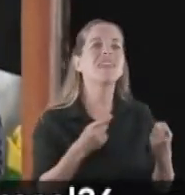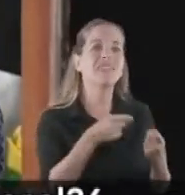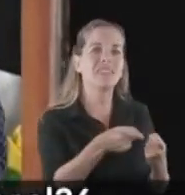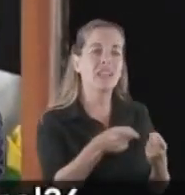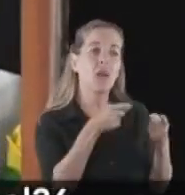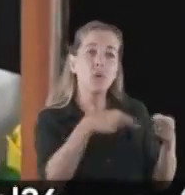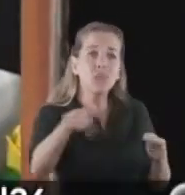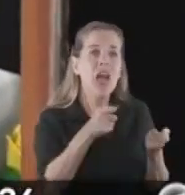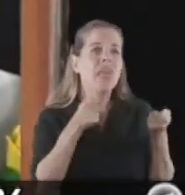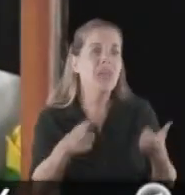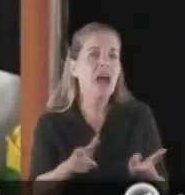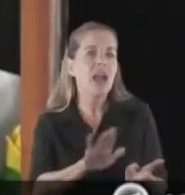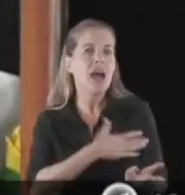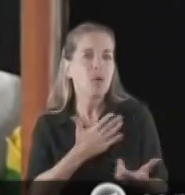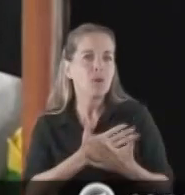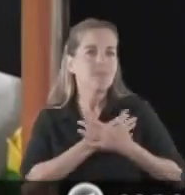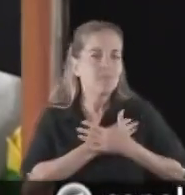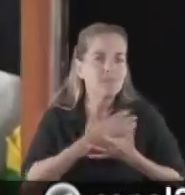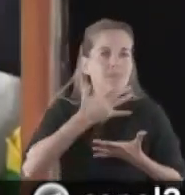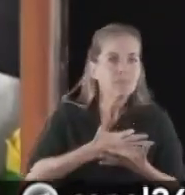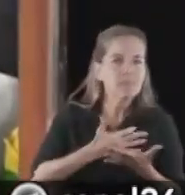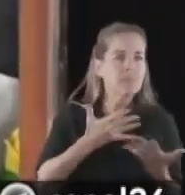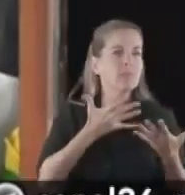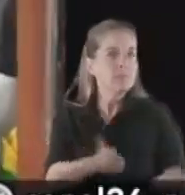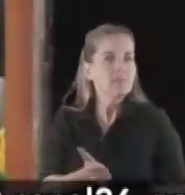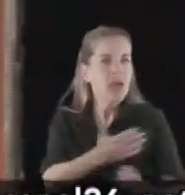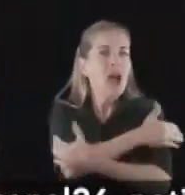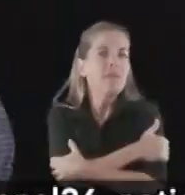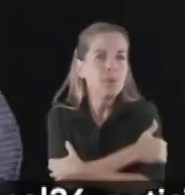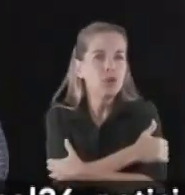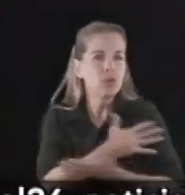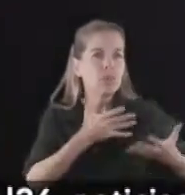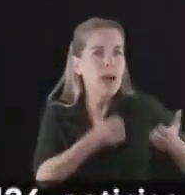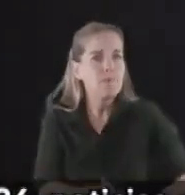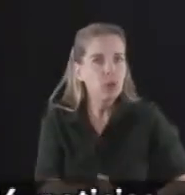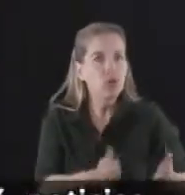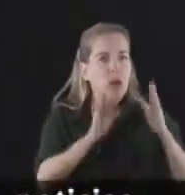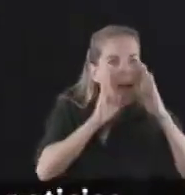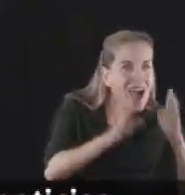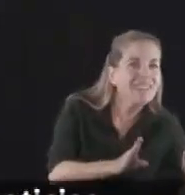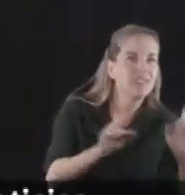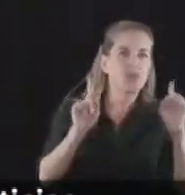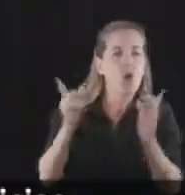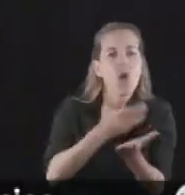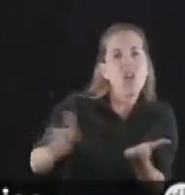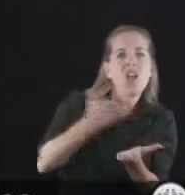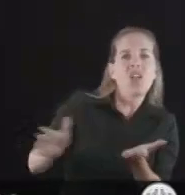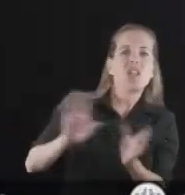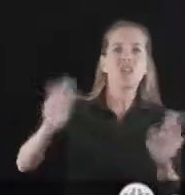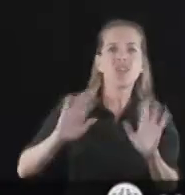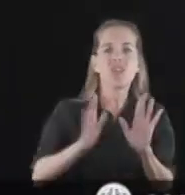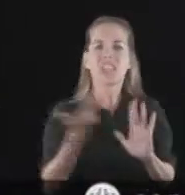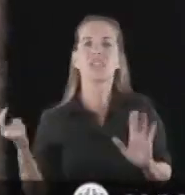Solidaridad, amor, afecto, cariño, comprensión, alguien que los abrace, alguien que no los expulse, alguien que no los haga, los deje a un